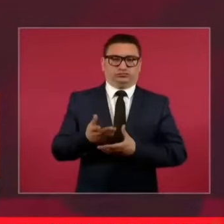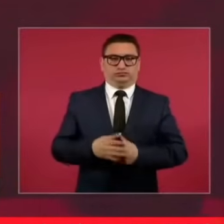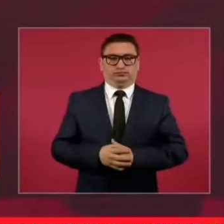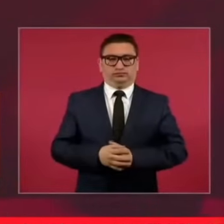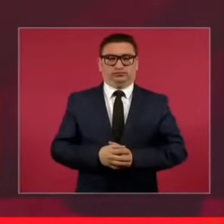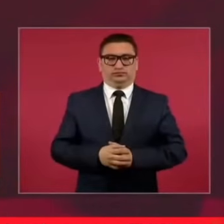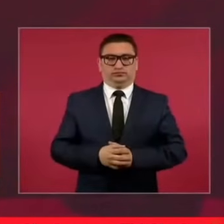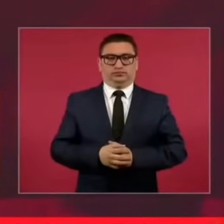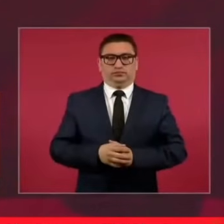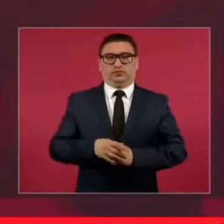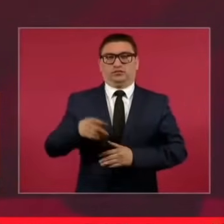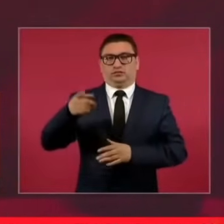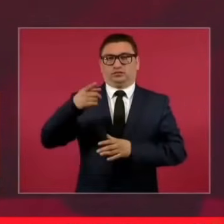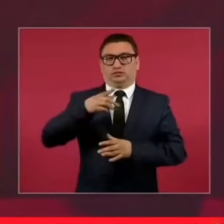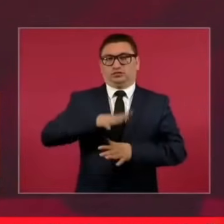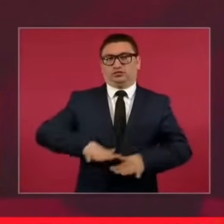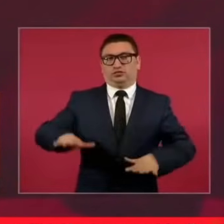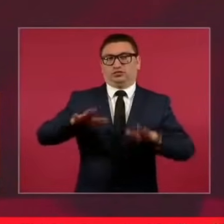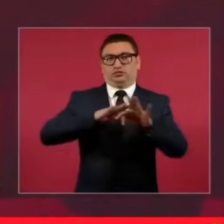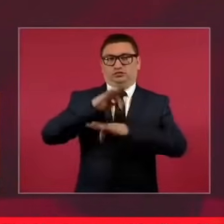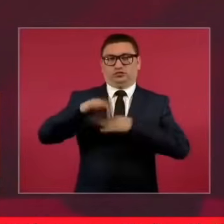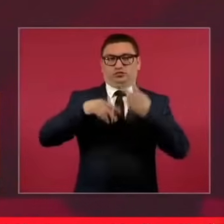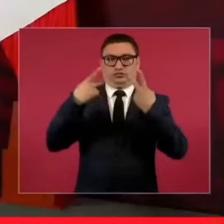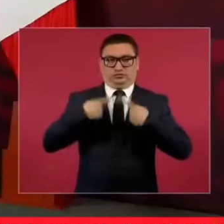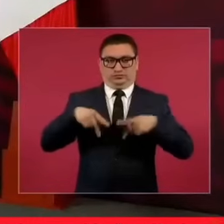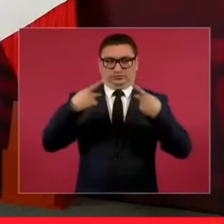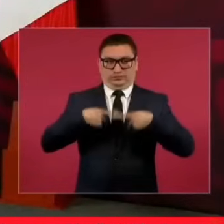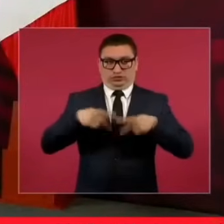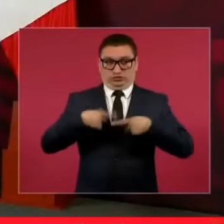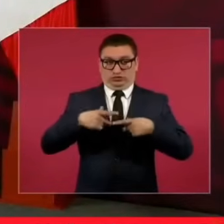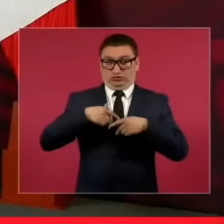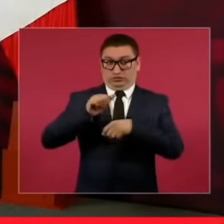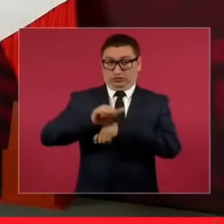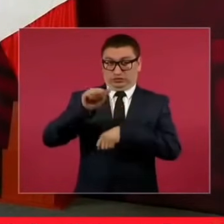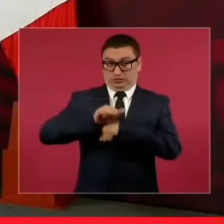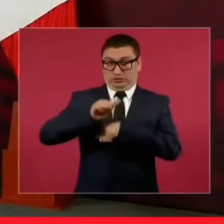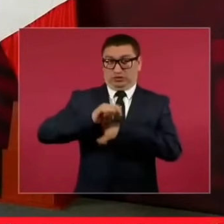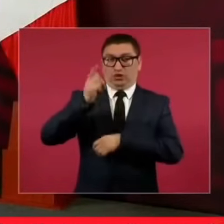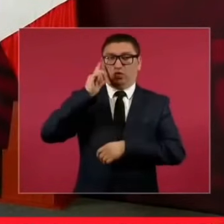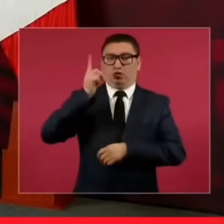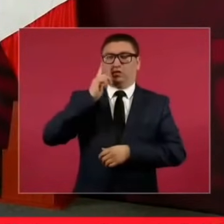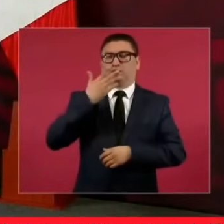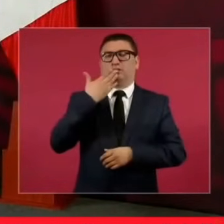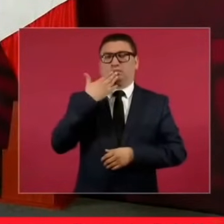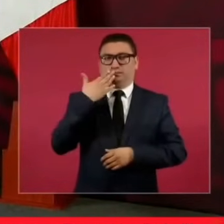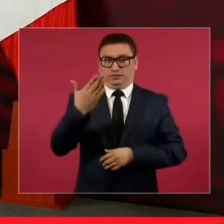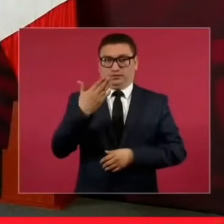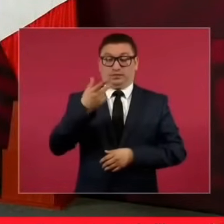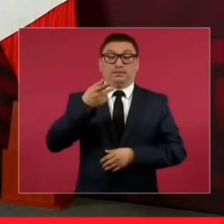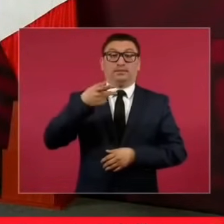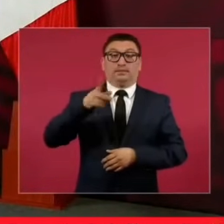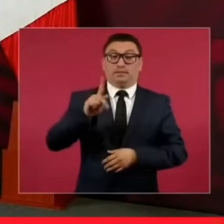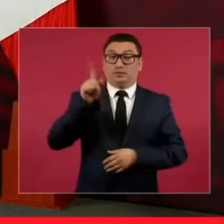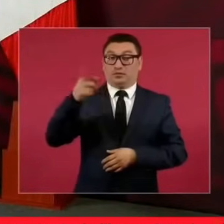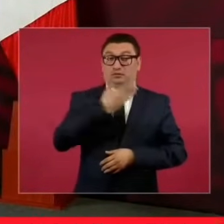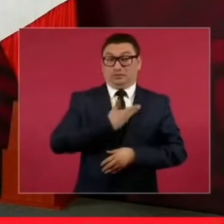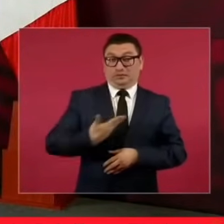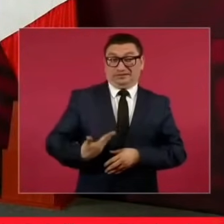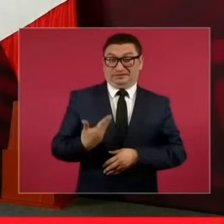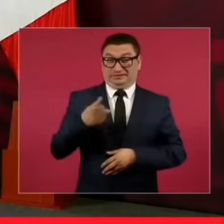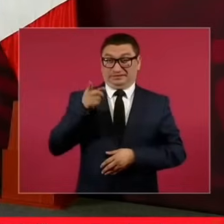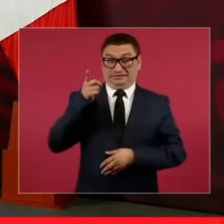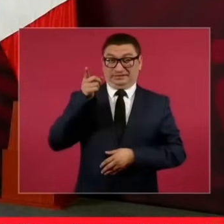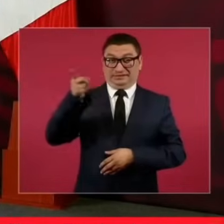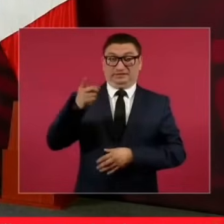Le deseo que le vaya bien al pueblo de Argentina, pero quien llegó a la presidencia, una de las cosas que